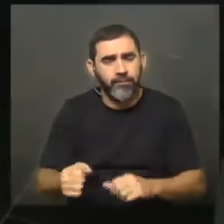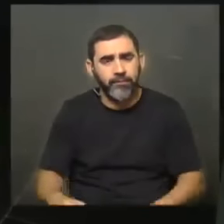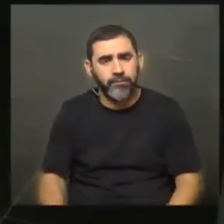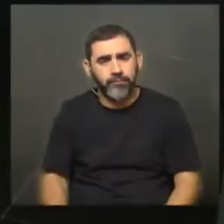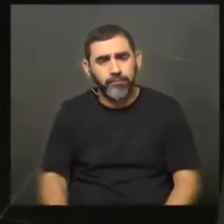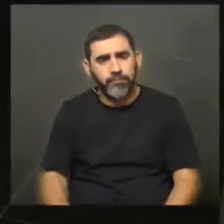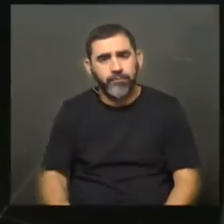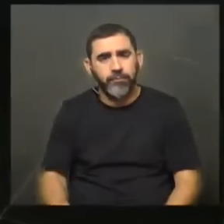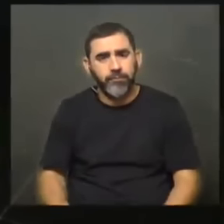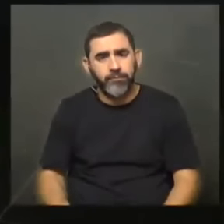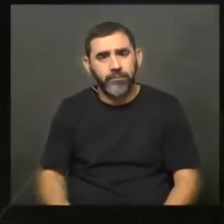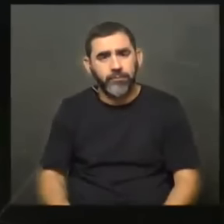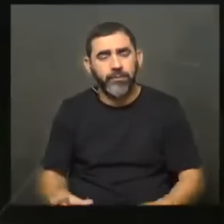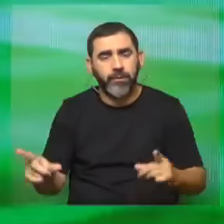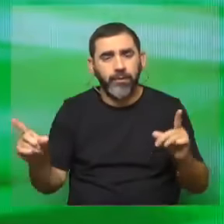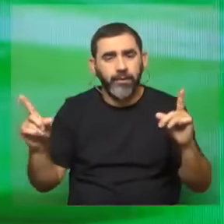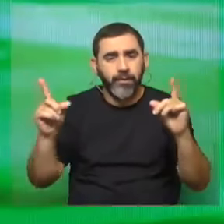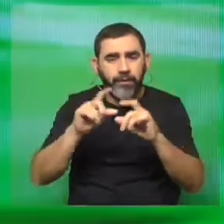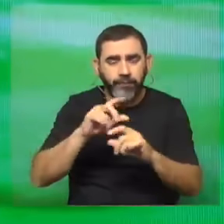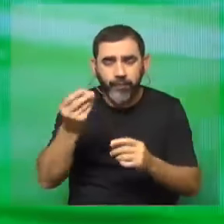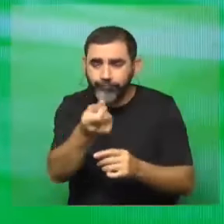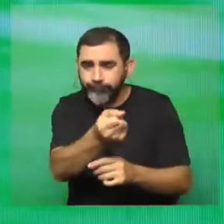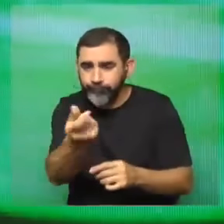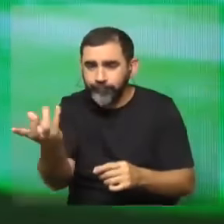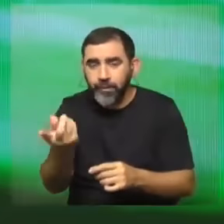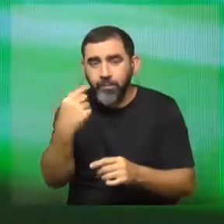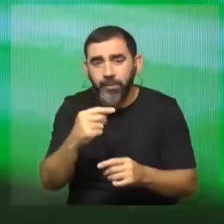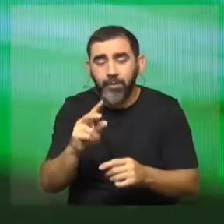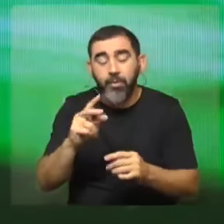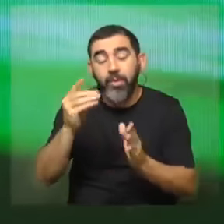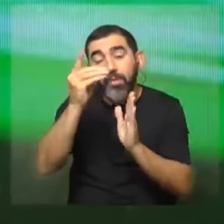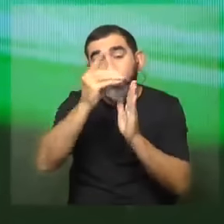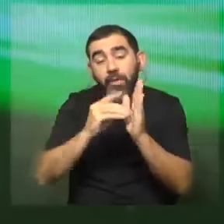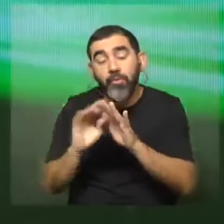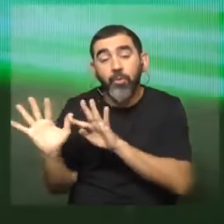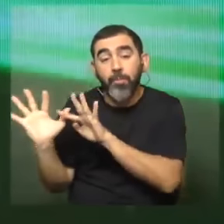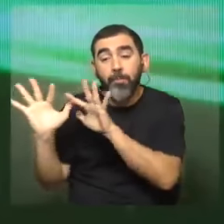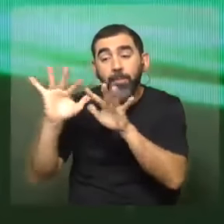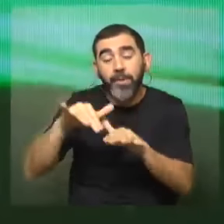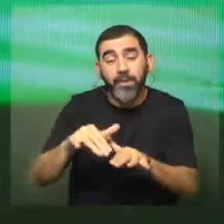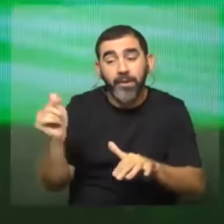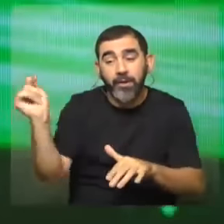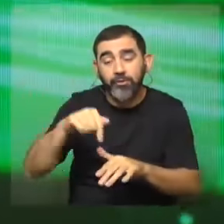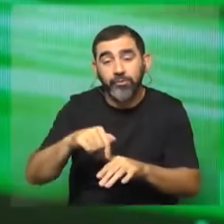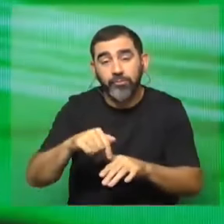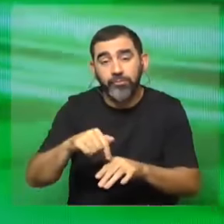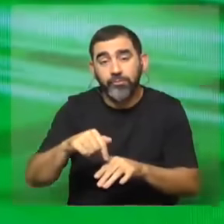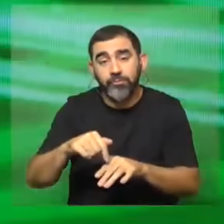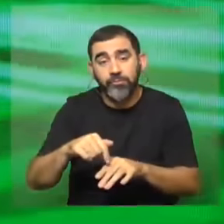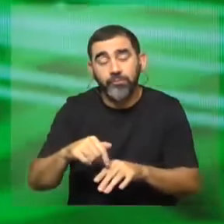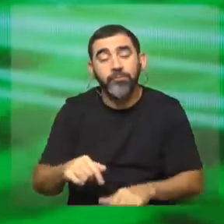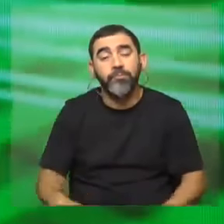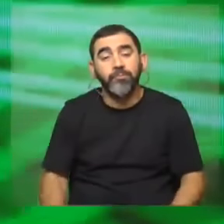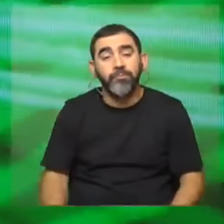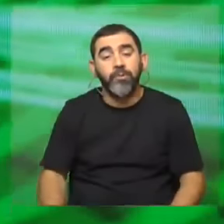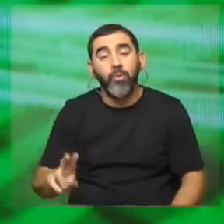también es difícil contar así no pero pero los datos de inmigraciones siempre de cuá son los orígenes nos dan En primer